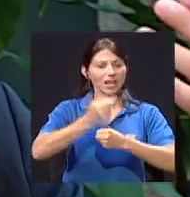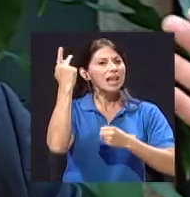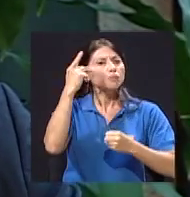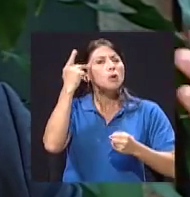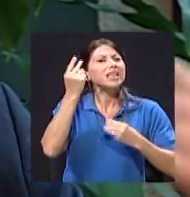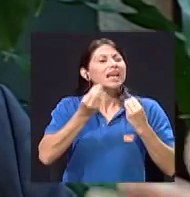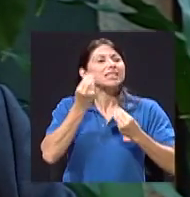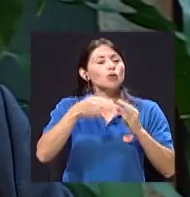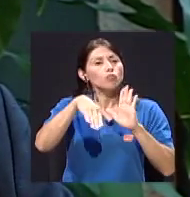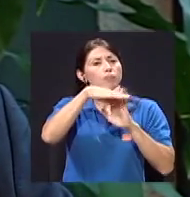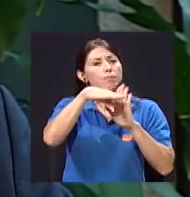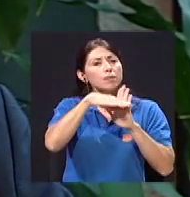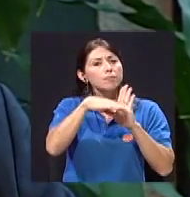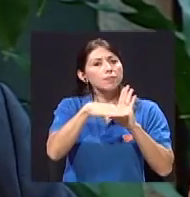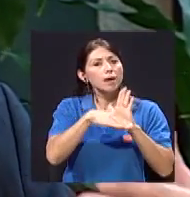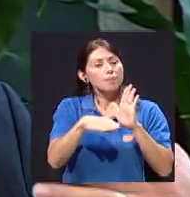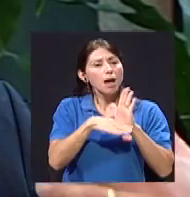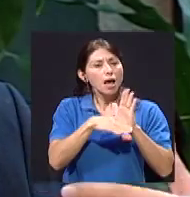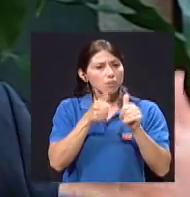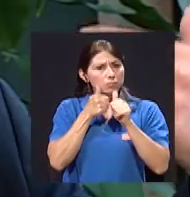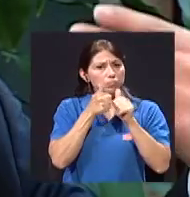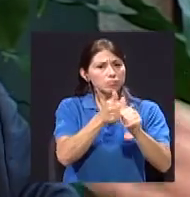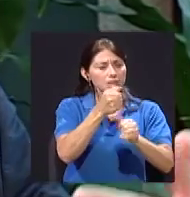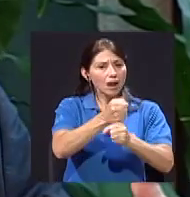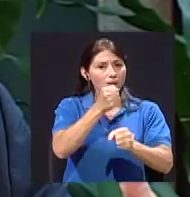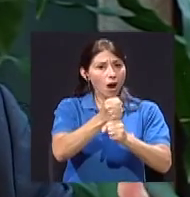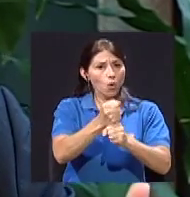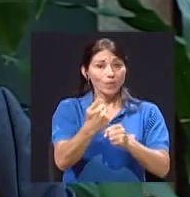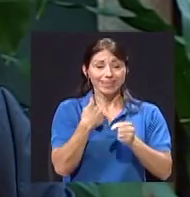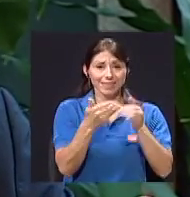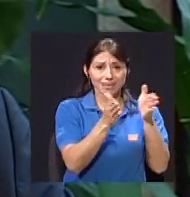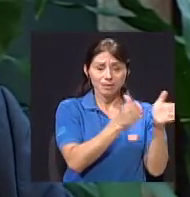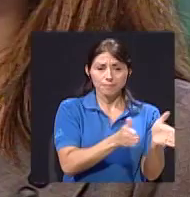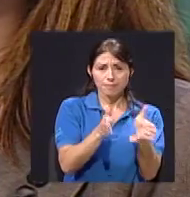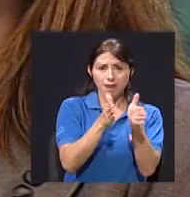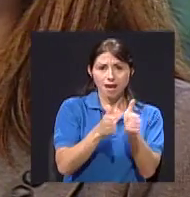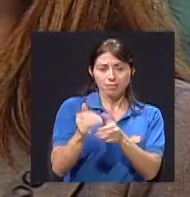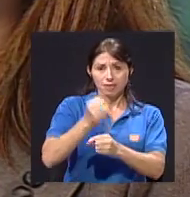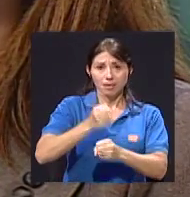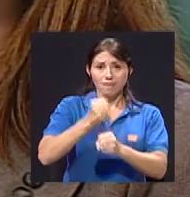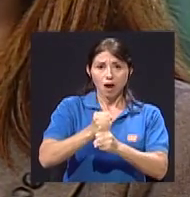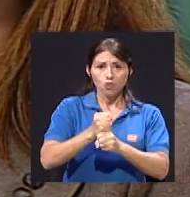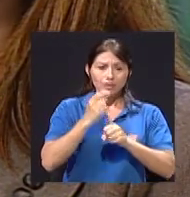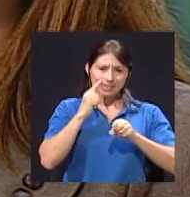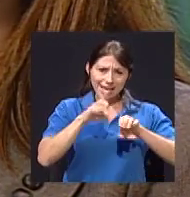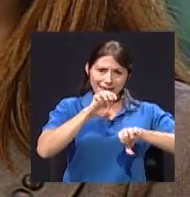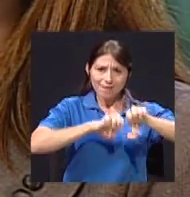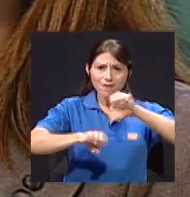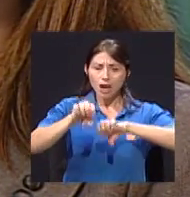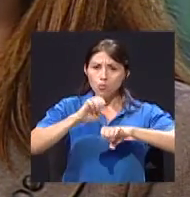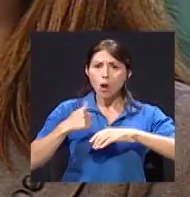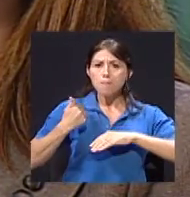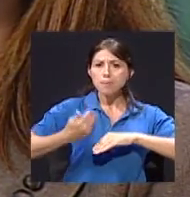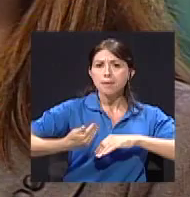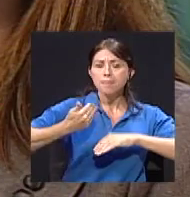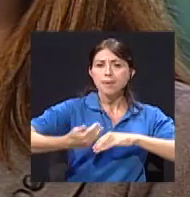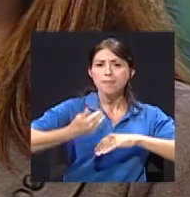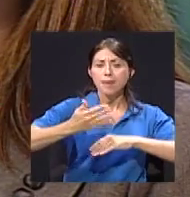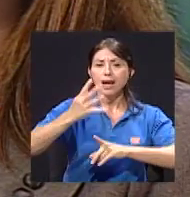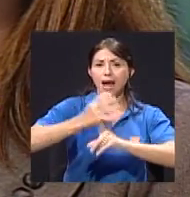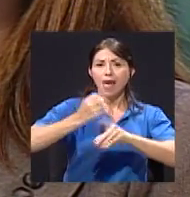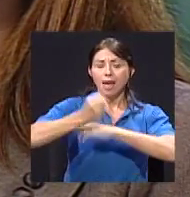tienen precisamente un plan de trabajo que se evalúa periódica y anualmente. Durante la construcción de esta, tanto las